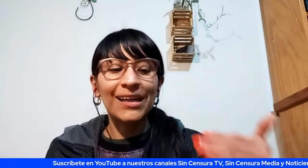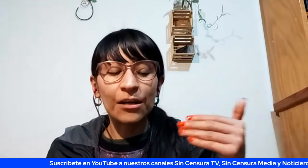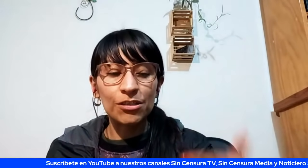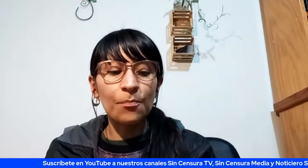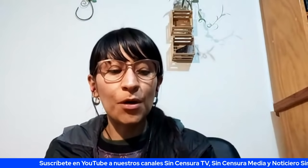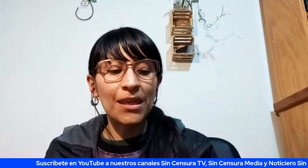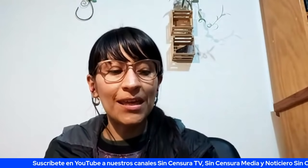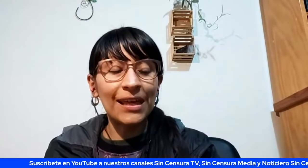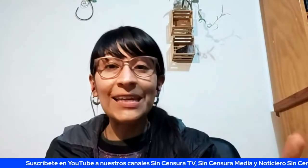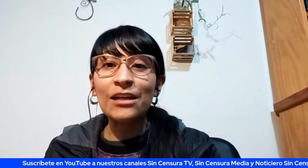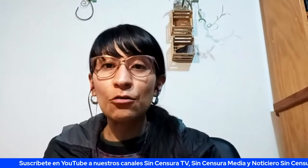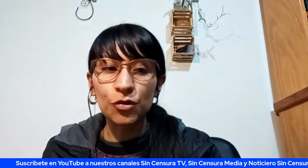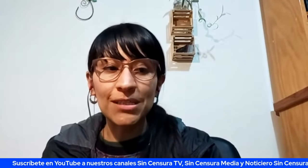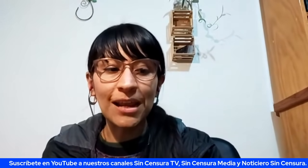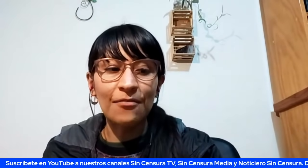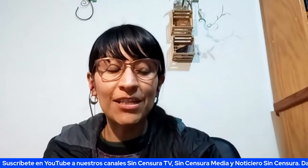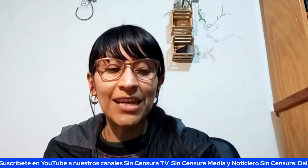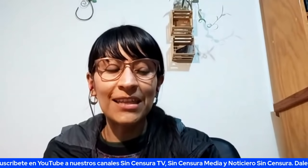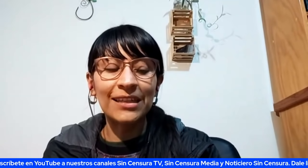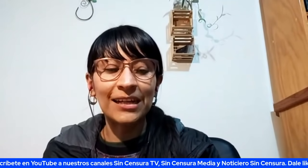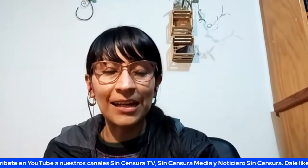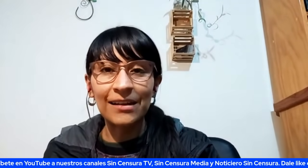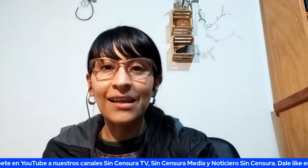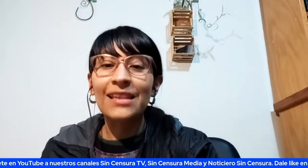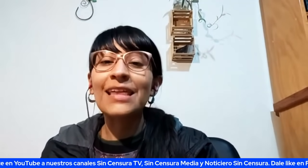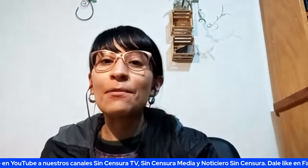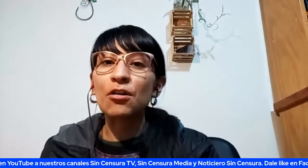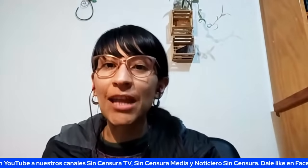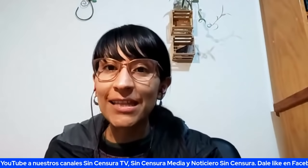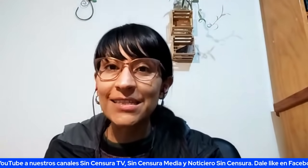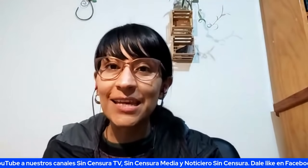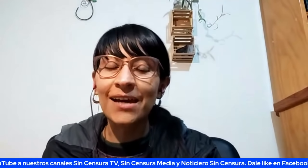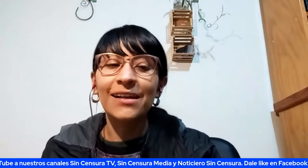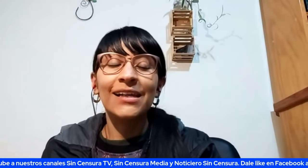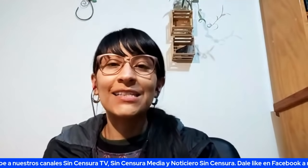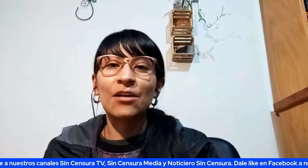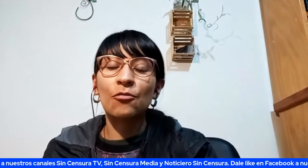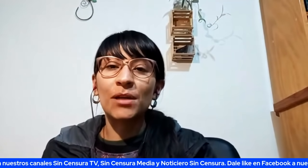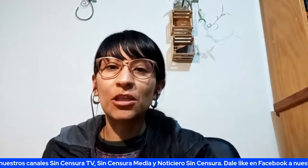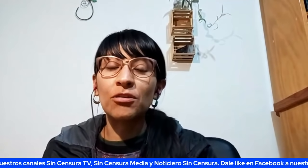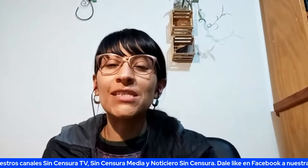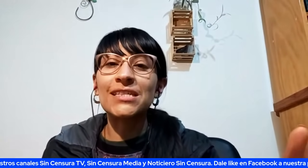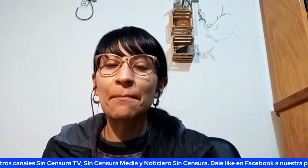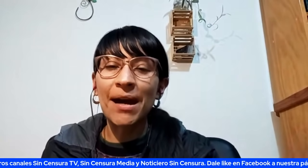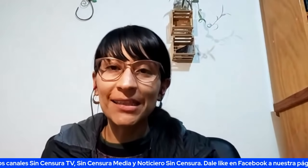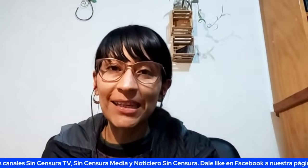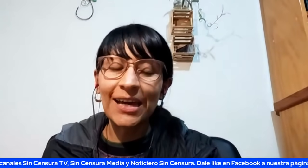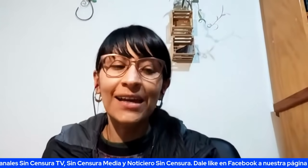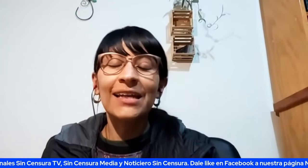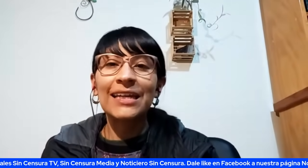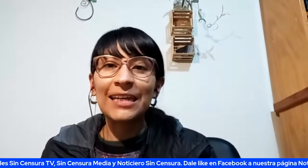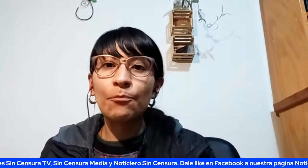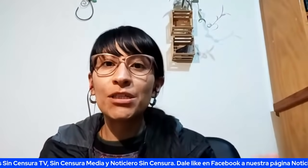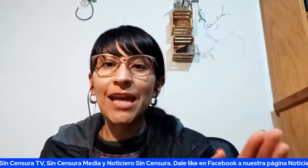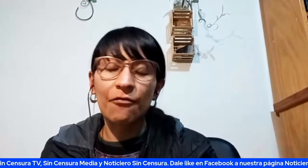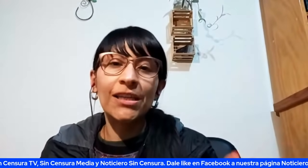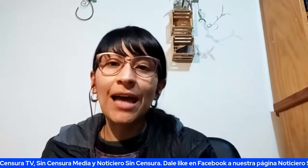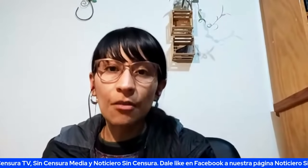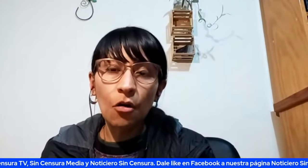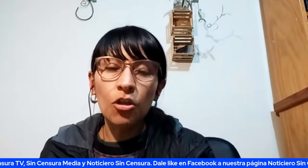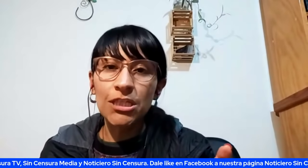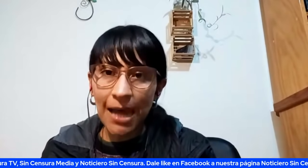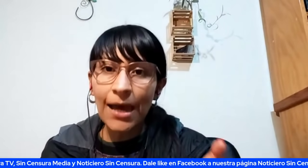incremento que no se puede incluso hasta la fecha detener, de violencia que se convirtió en sistemática y pues